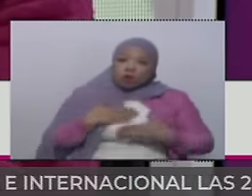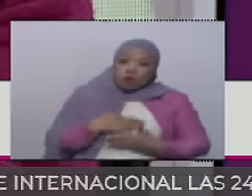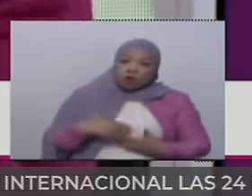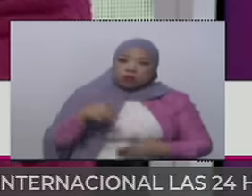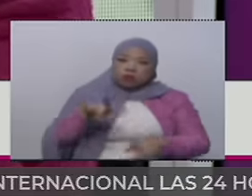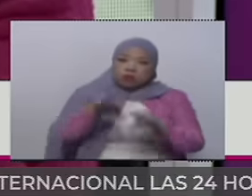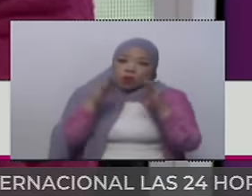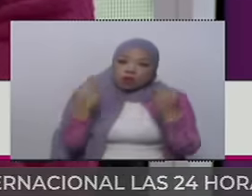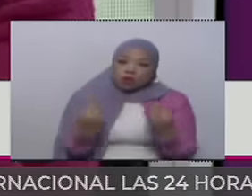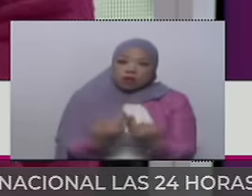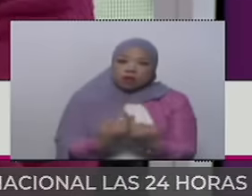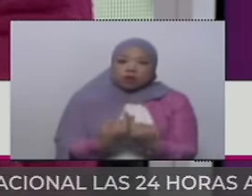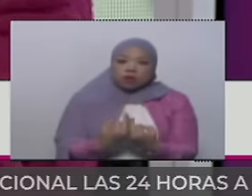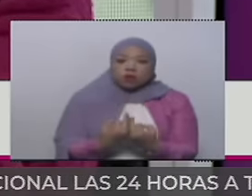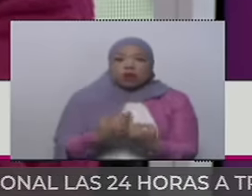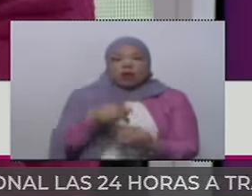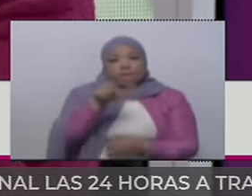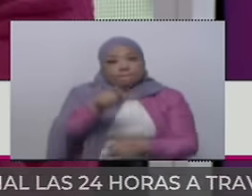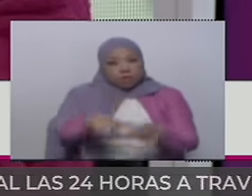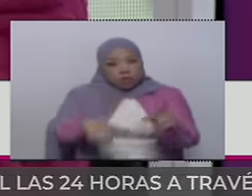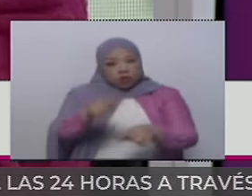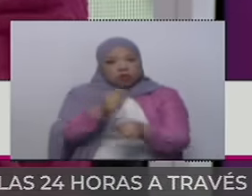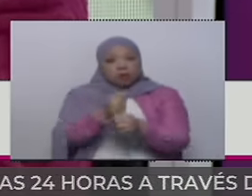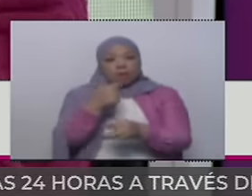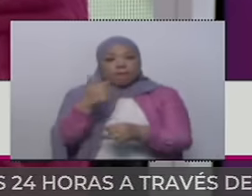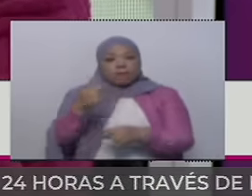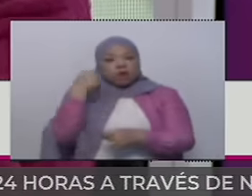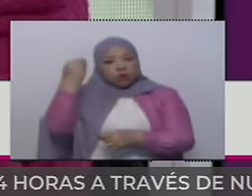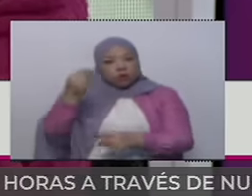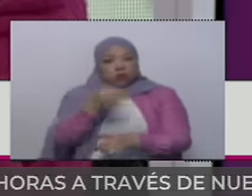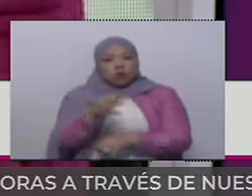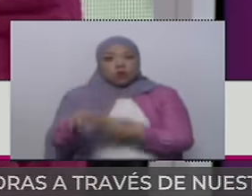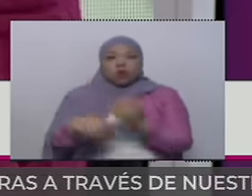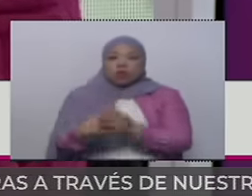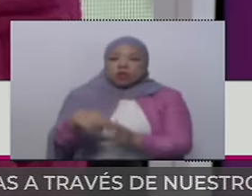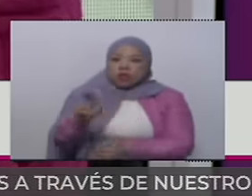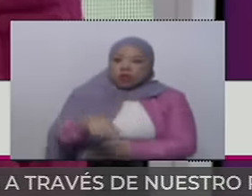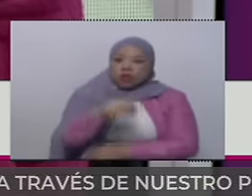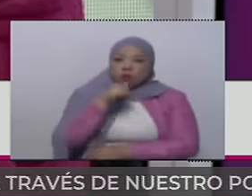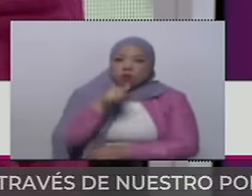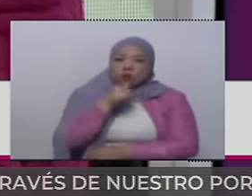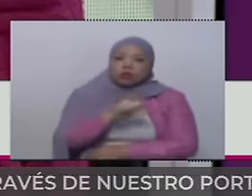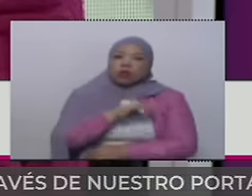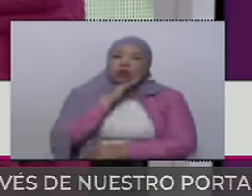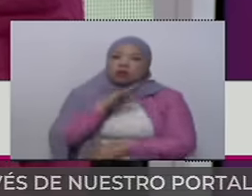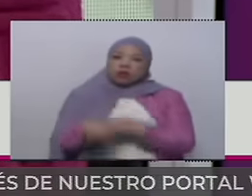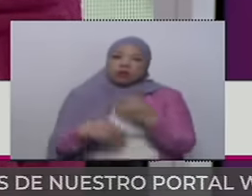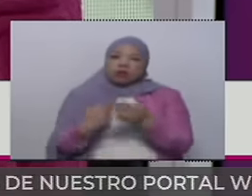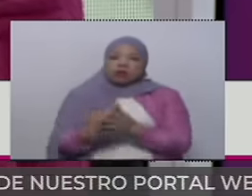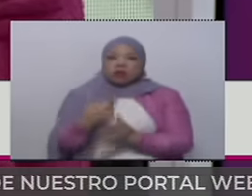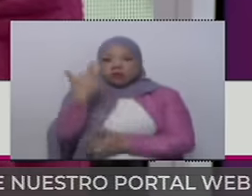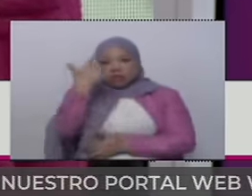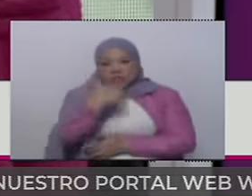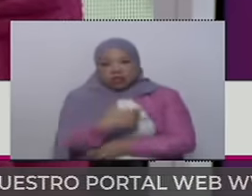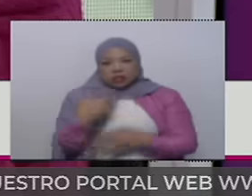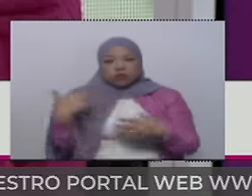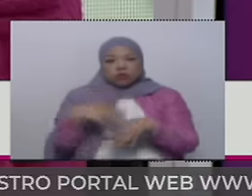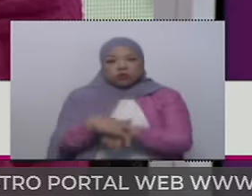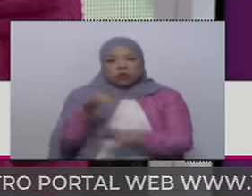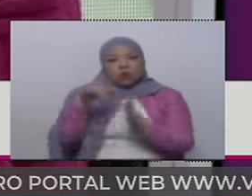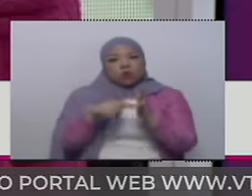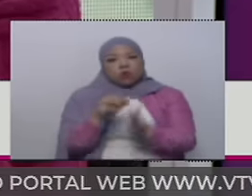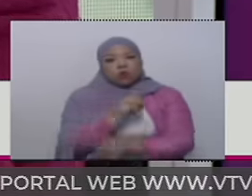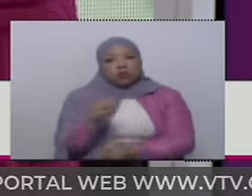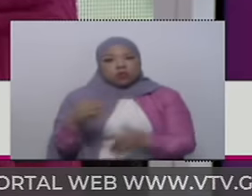nuestra salud y poder estar cero kilómetros sin ninguna patología, porque podemos ser personas